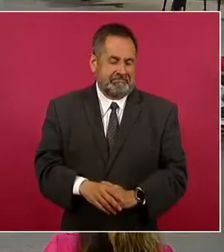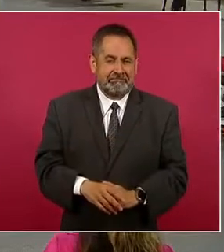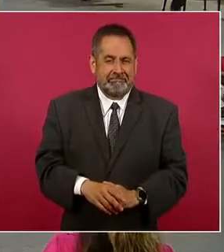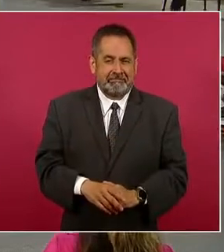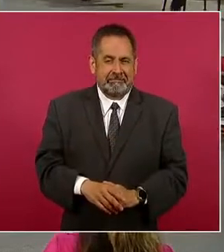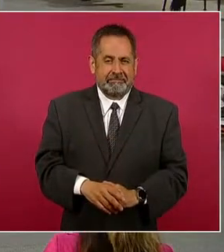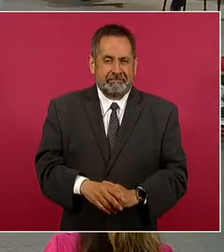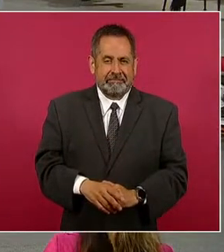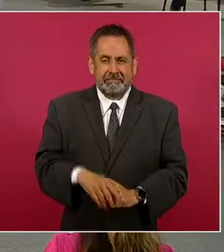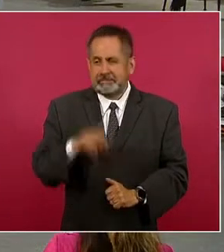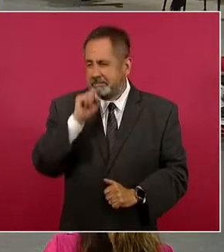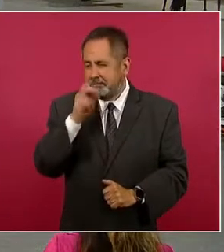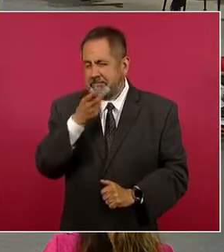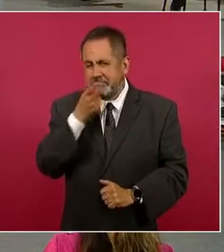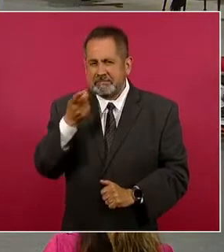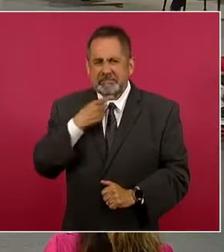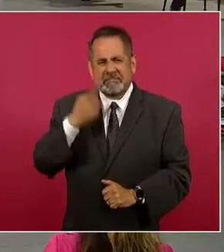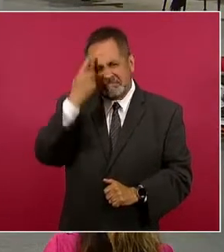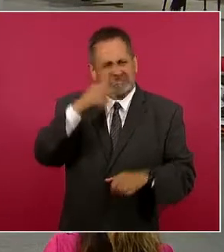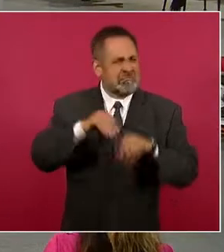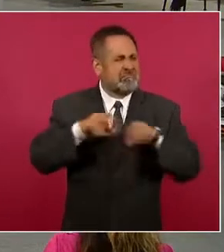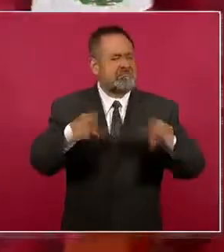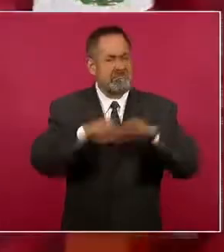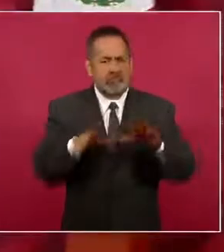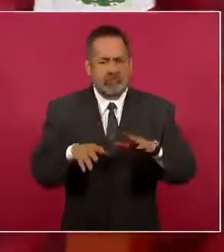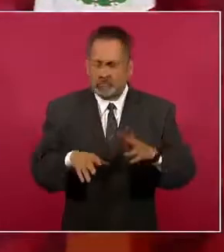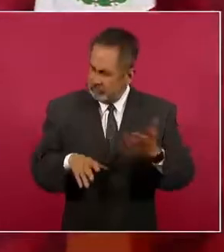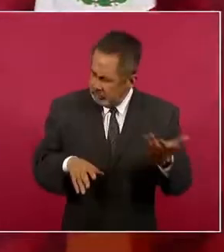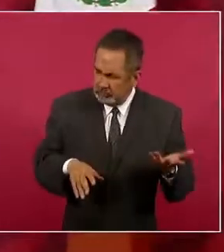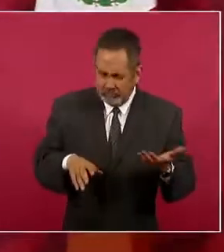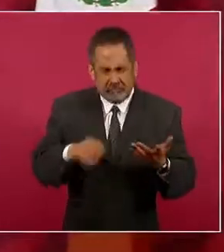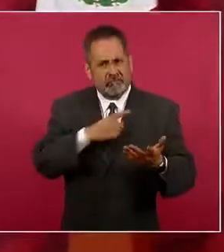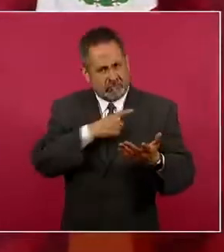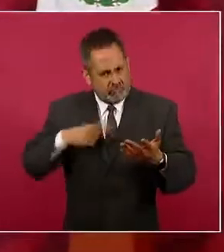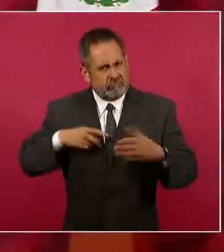Y también decían que ¿para qué se da a conocer esto? ¿Cómo no?